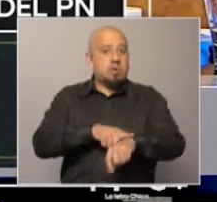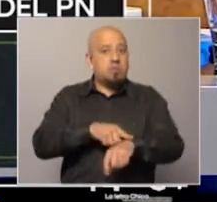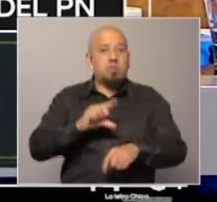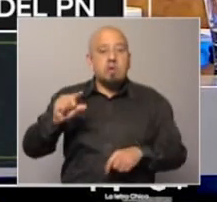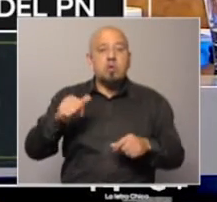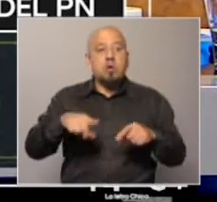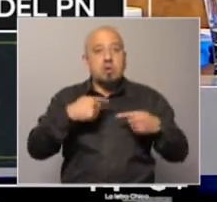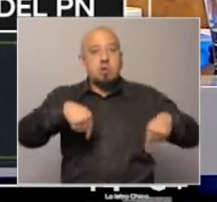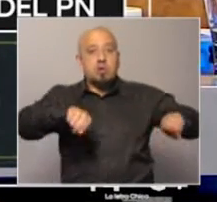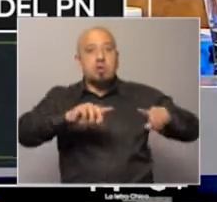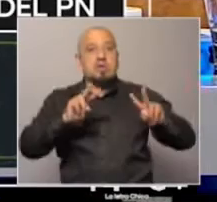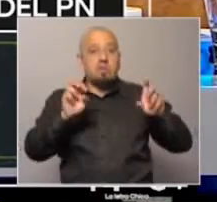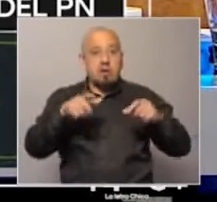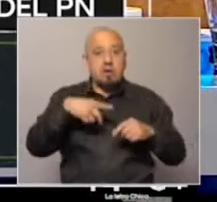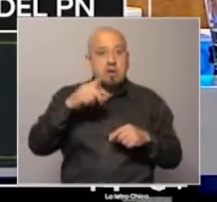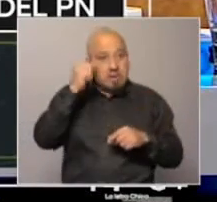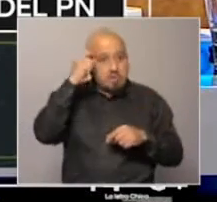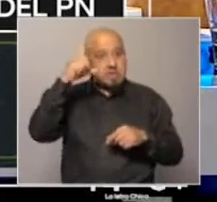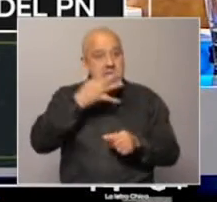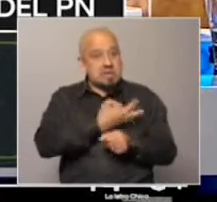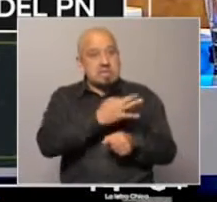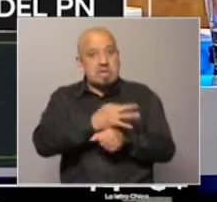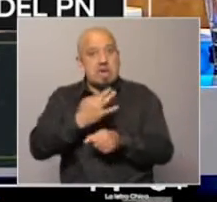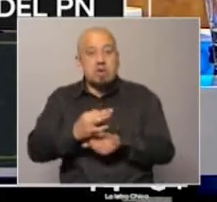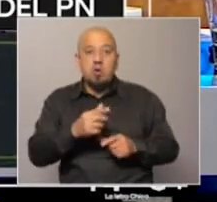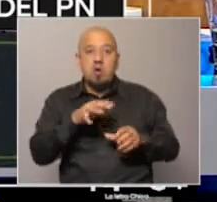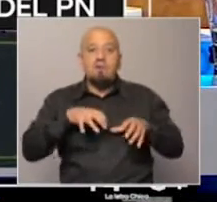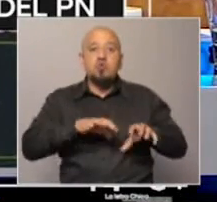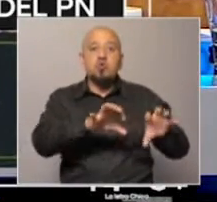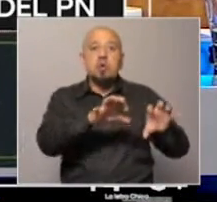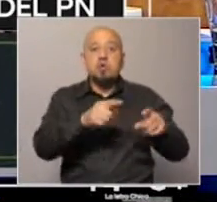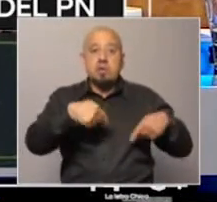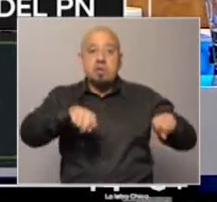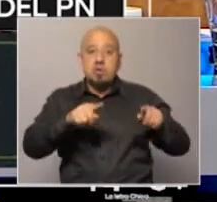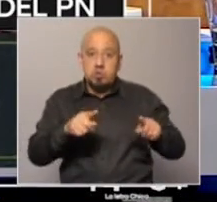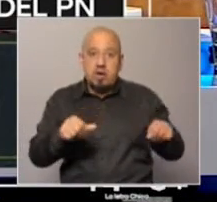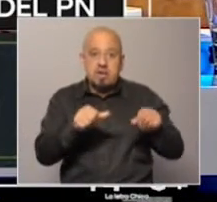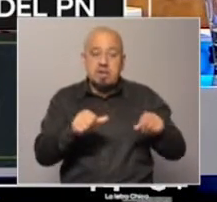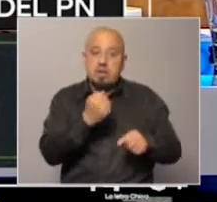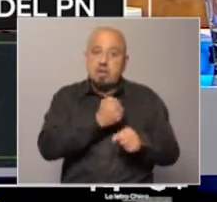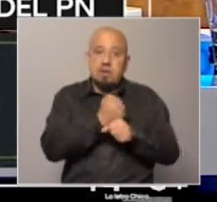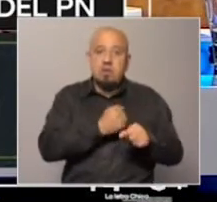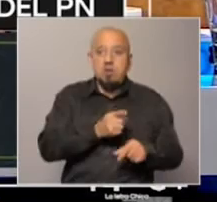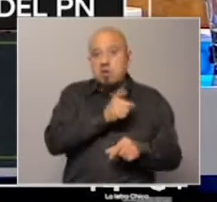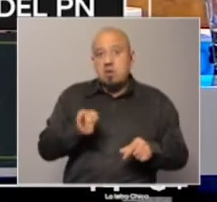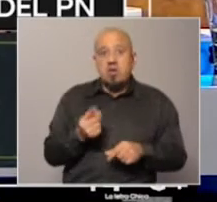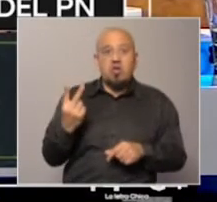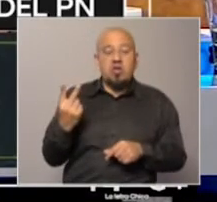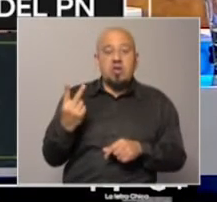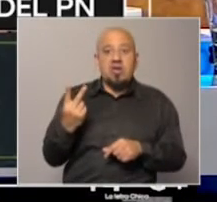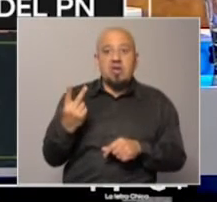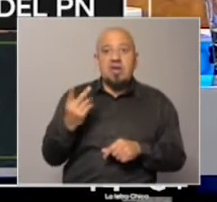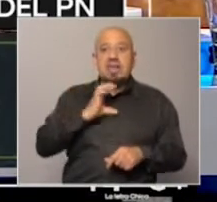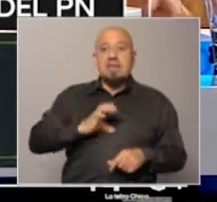capacitar a nuestros funcionarios en seguridad interna para que hagan el trabajo que realmente consideramos que no es necesario que lo haga el 222.